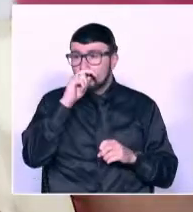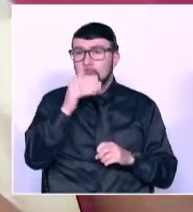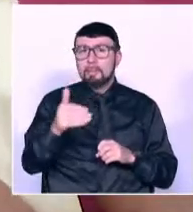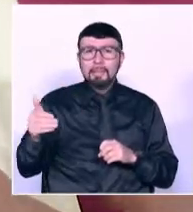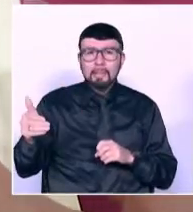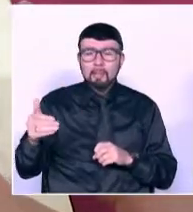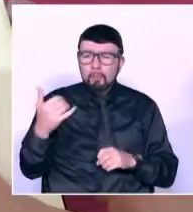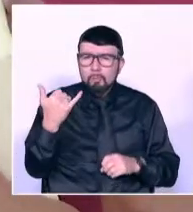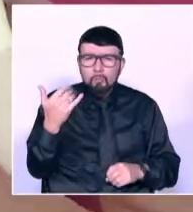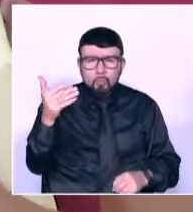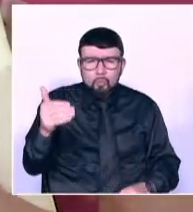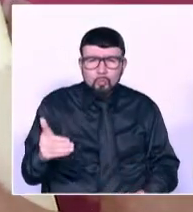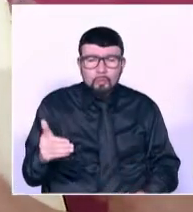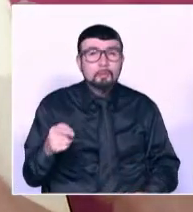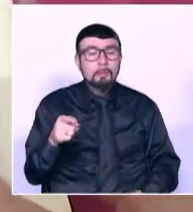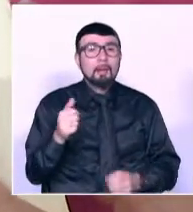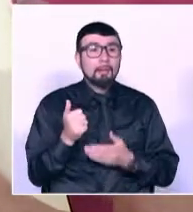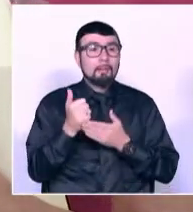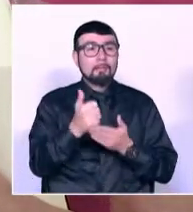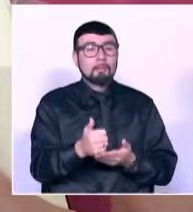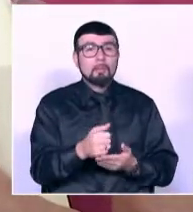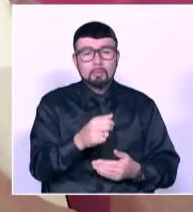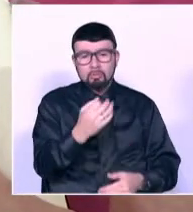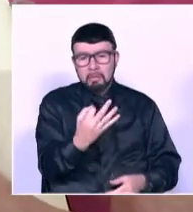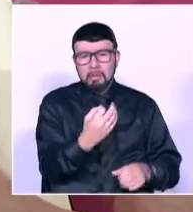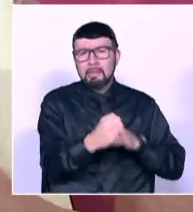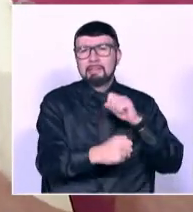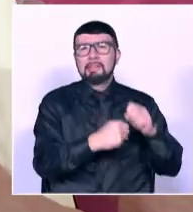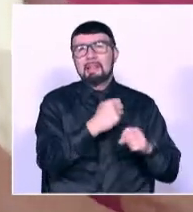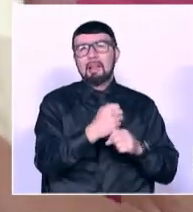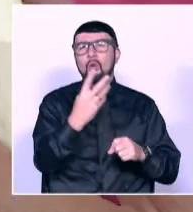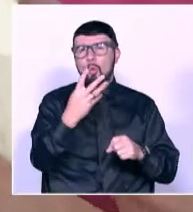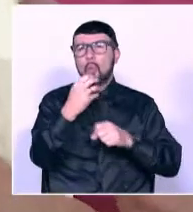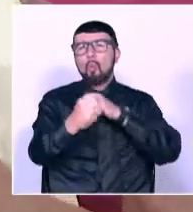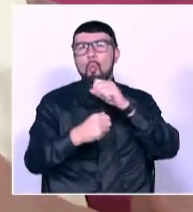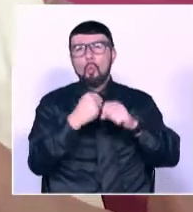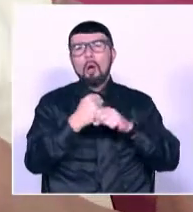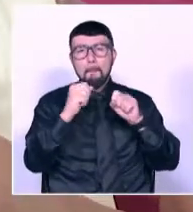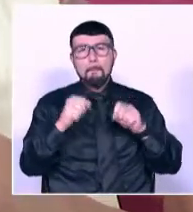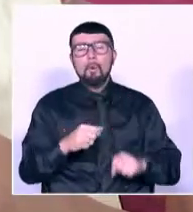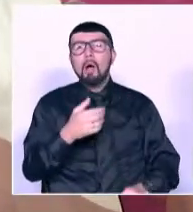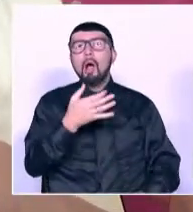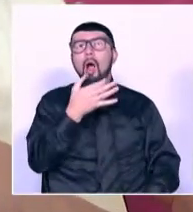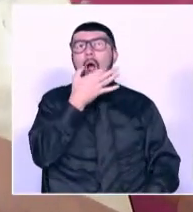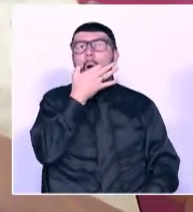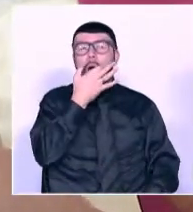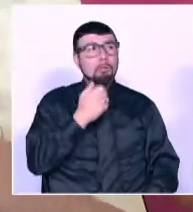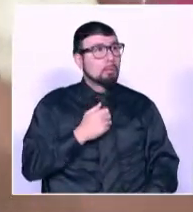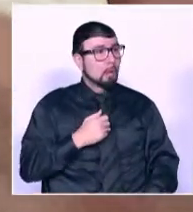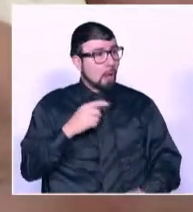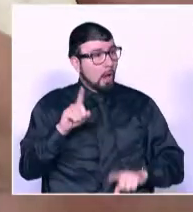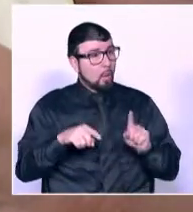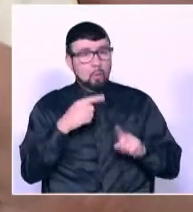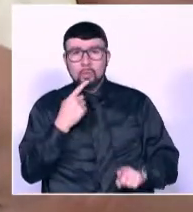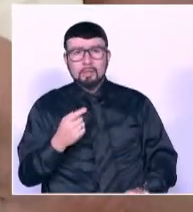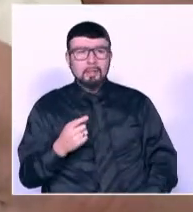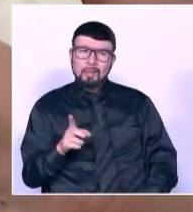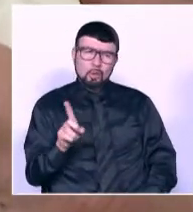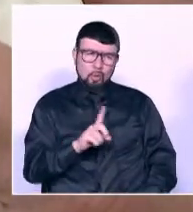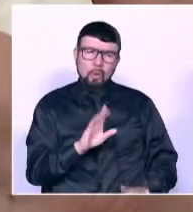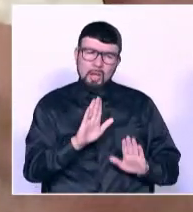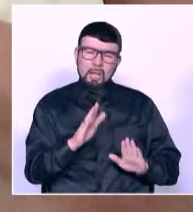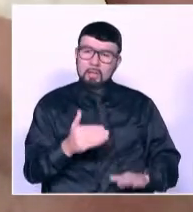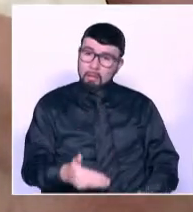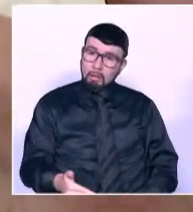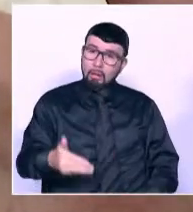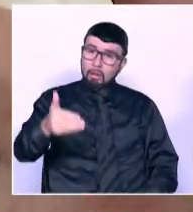muy pequeños, desde 3 añitos, 4 años. Porque mucha gente dice, no, esperemos que el niño tenga